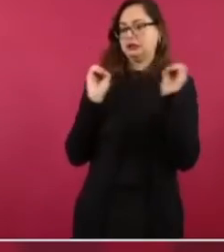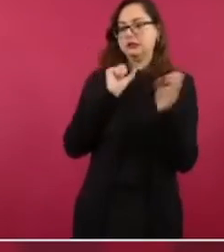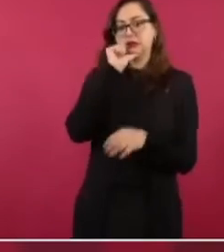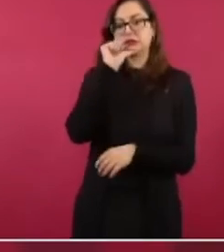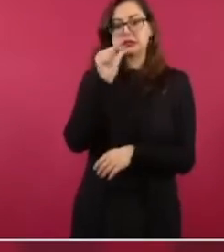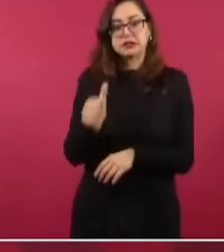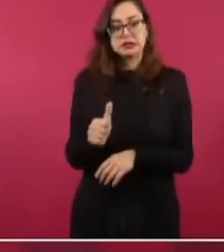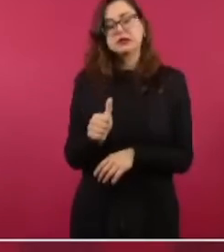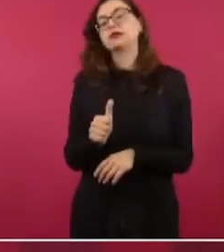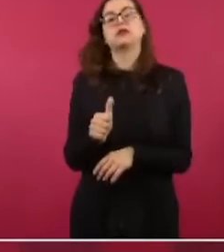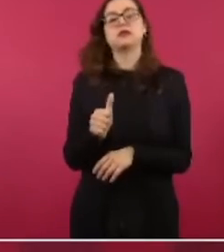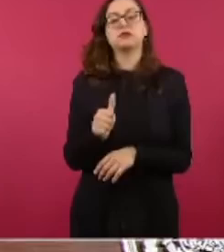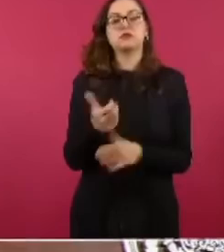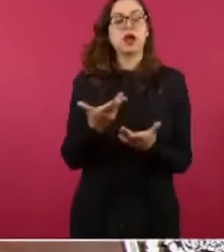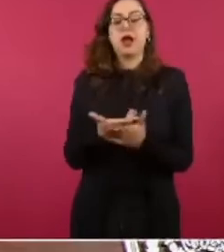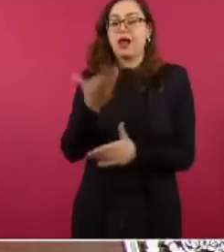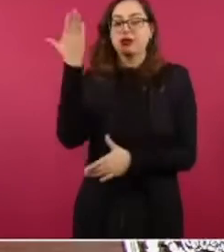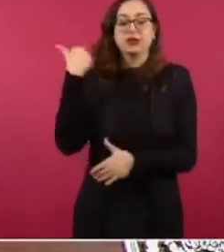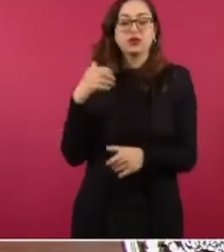ninguna